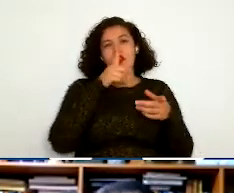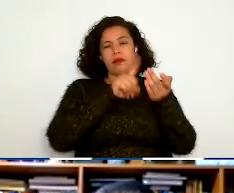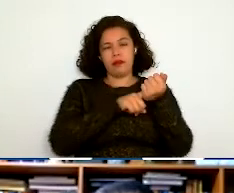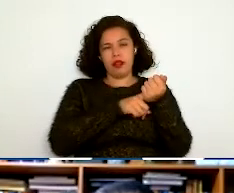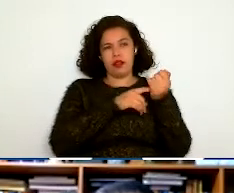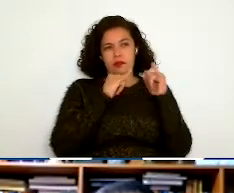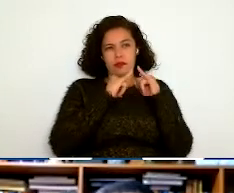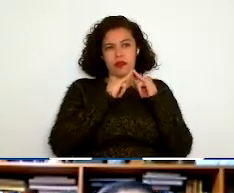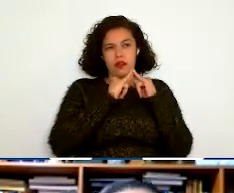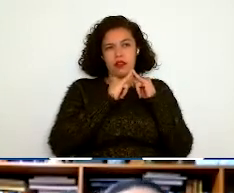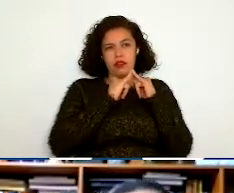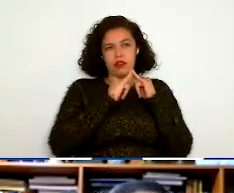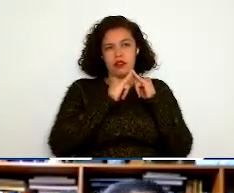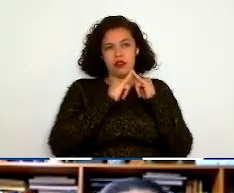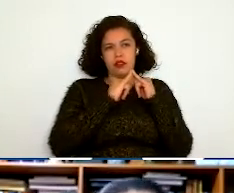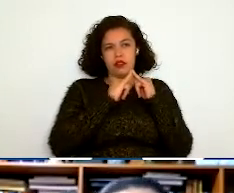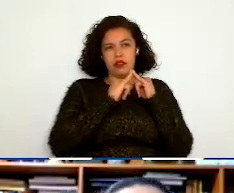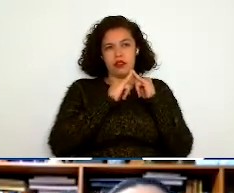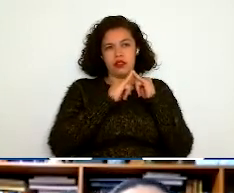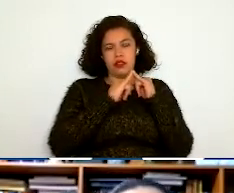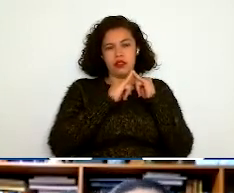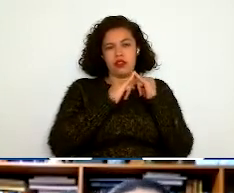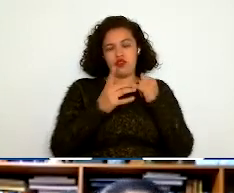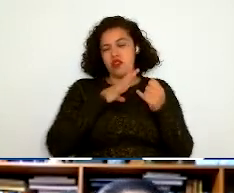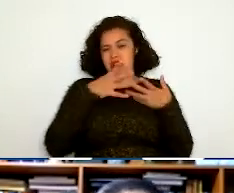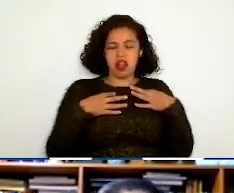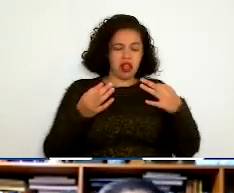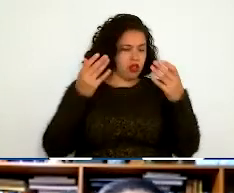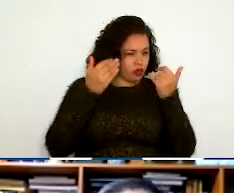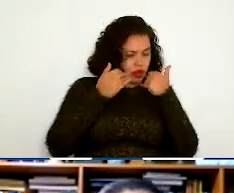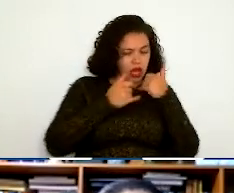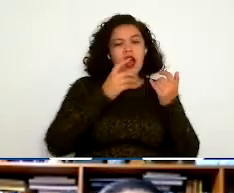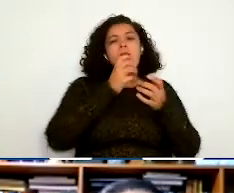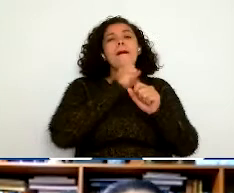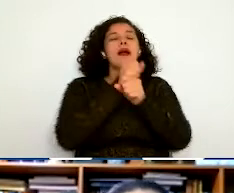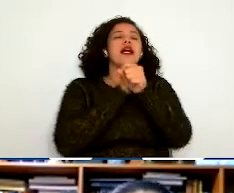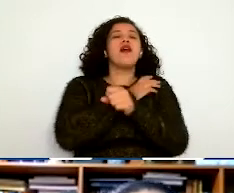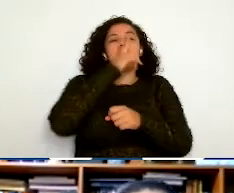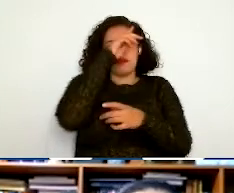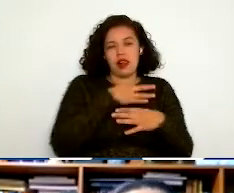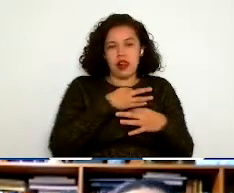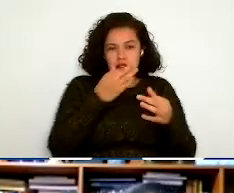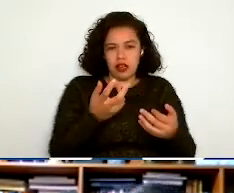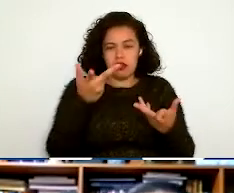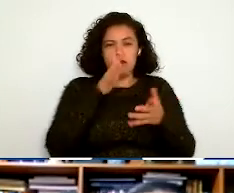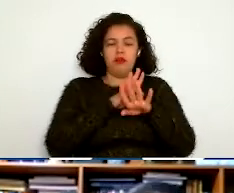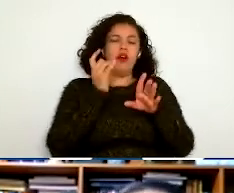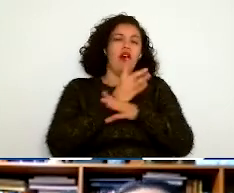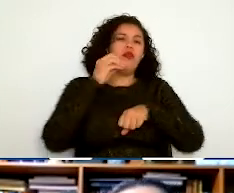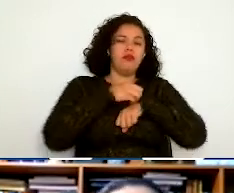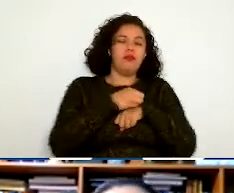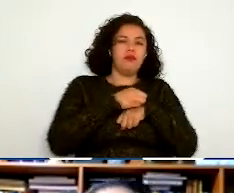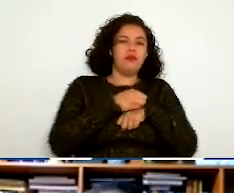institución no hay esa calidad integrada, no hay esa buena práctica de calidad porque se está ponderando solamente